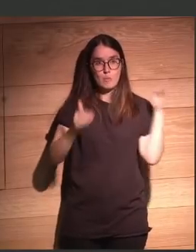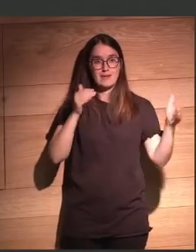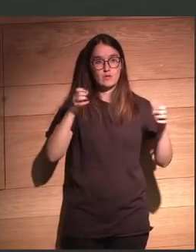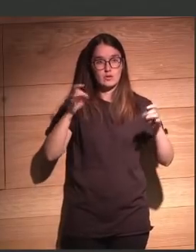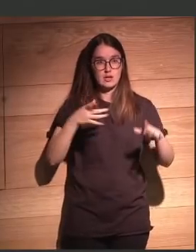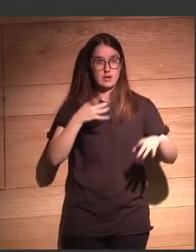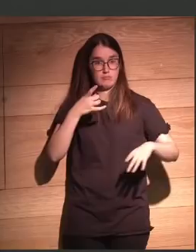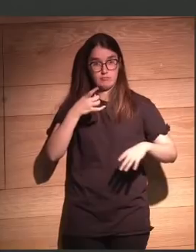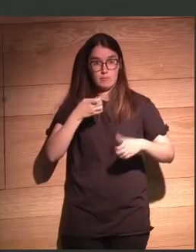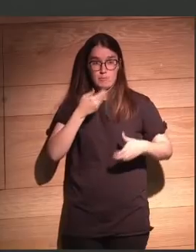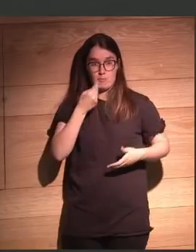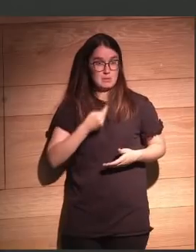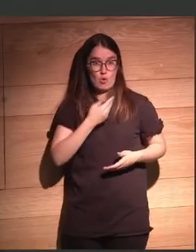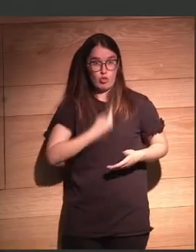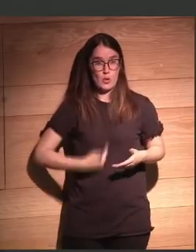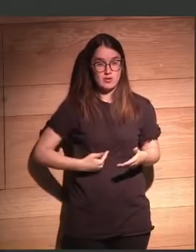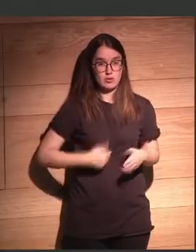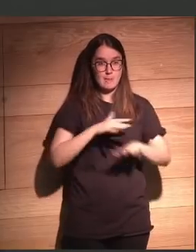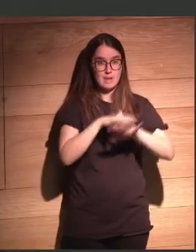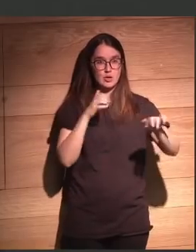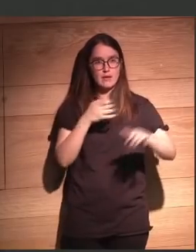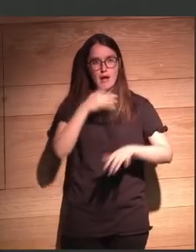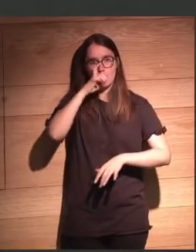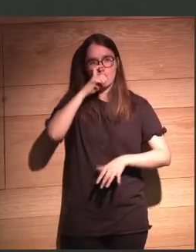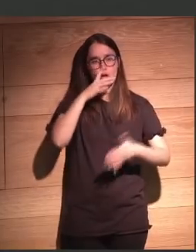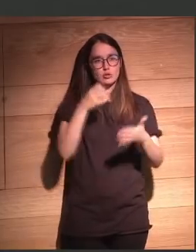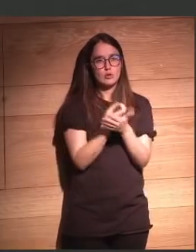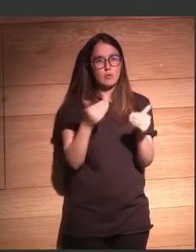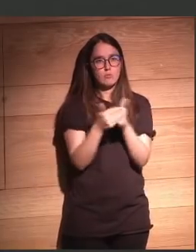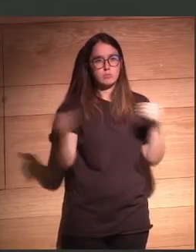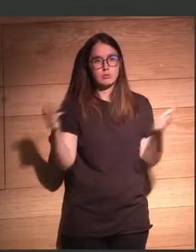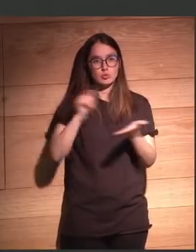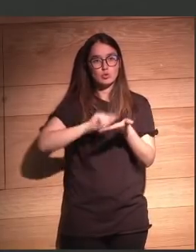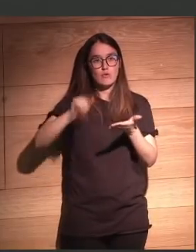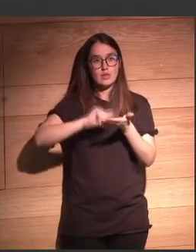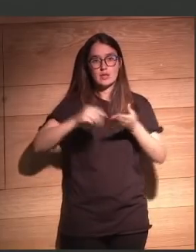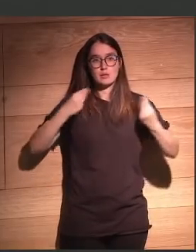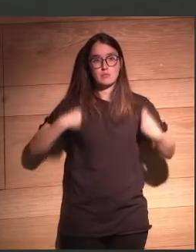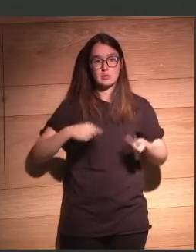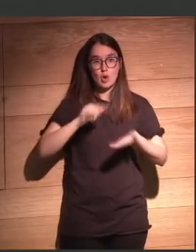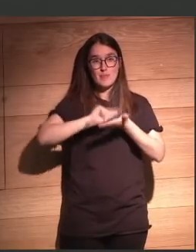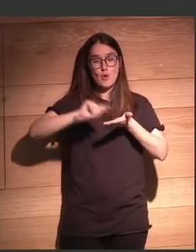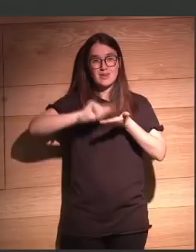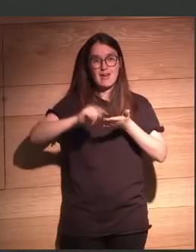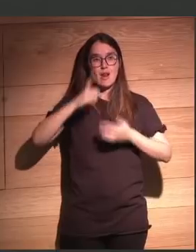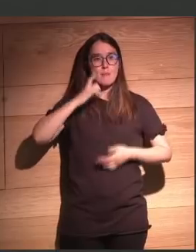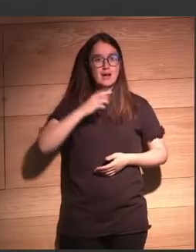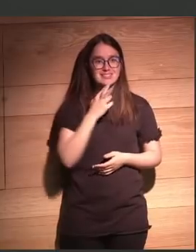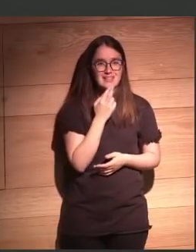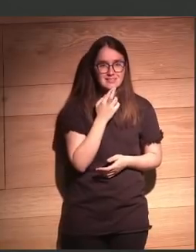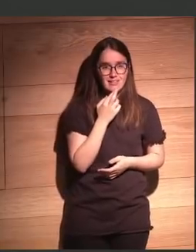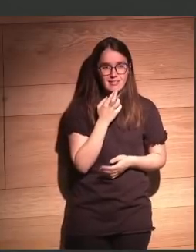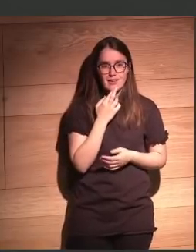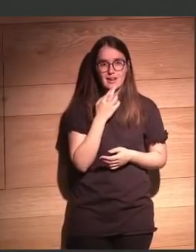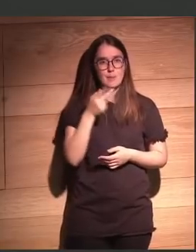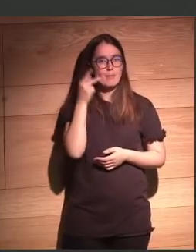grandes inmobiliarias de este país, acordaros que todas abrieron sus oficinas como inmobiliaria, el Banco de